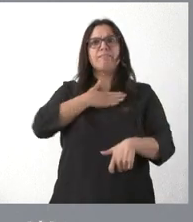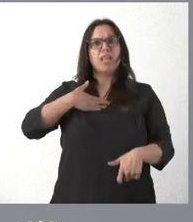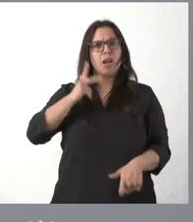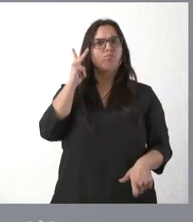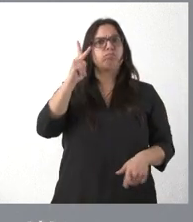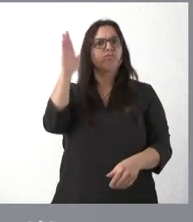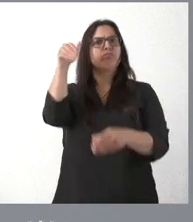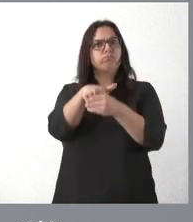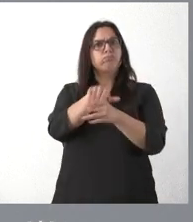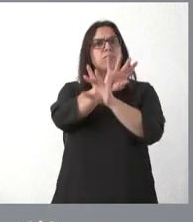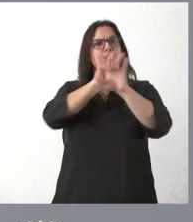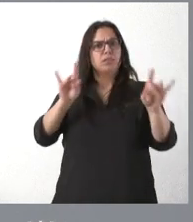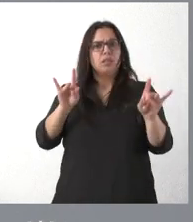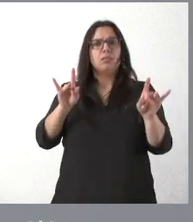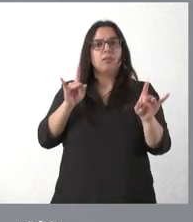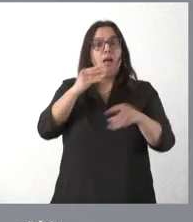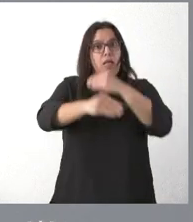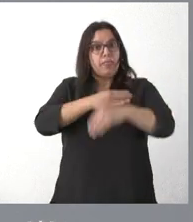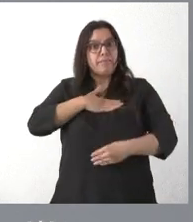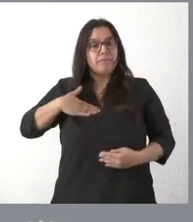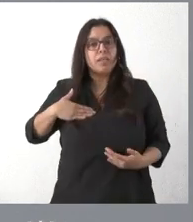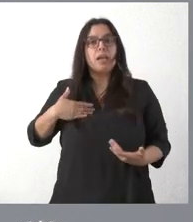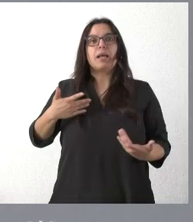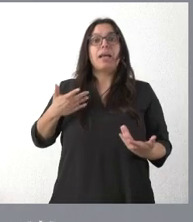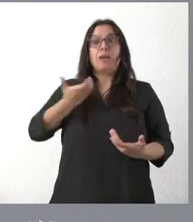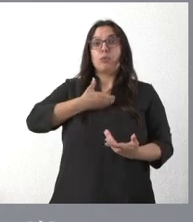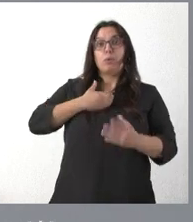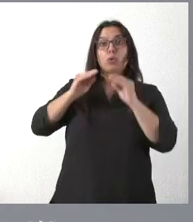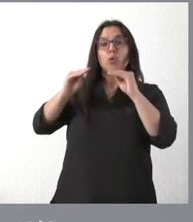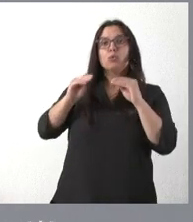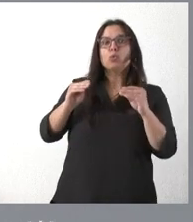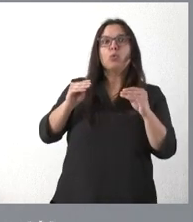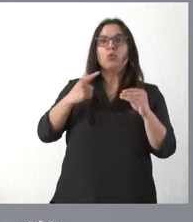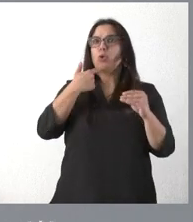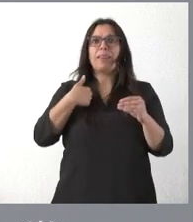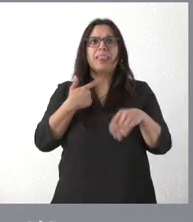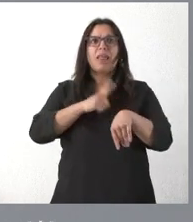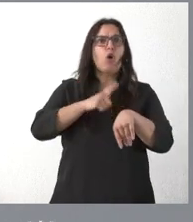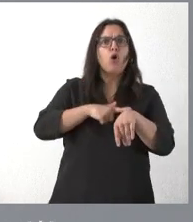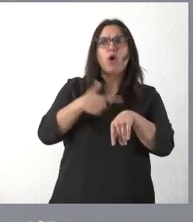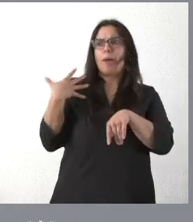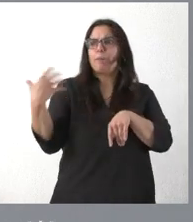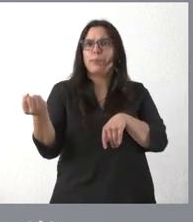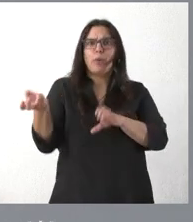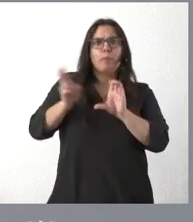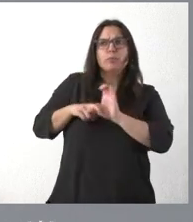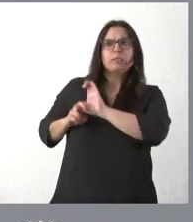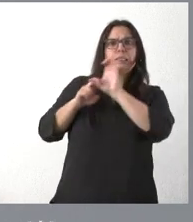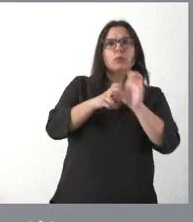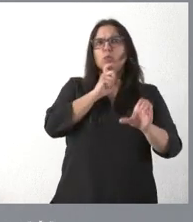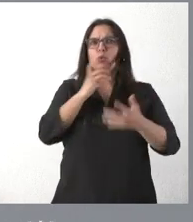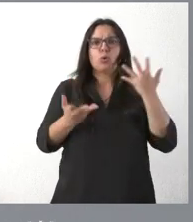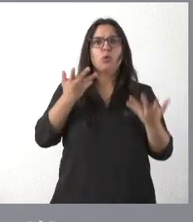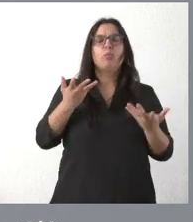al voto que quiera hacerlo y que todavía su ayuntamiento no le haya fijado el horario del transporte establecido